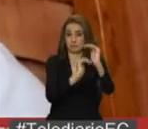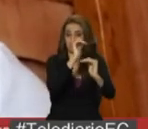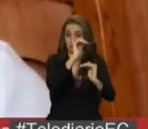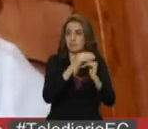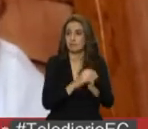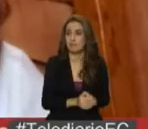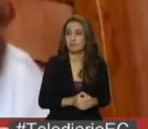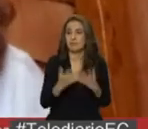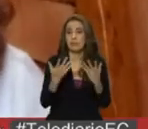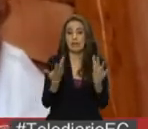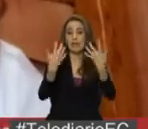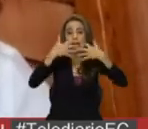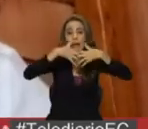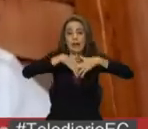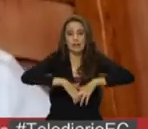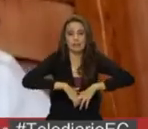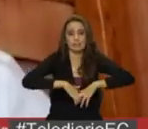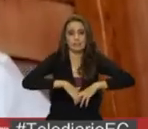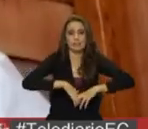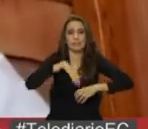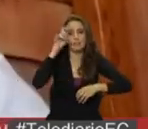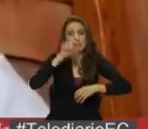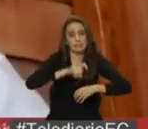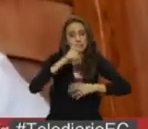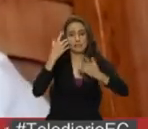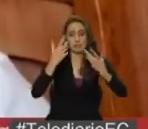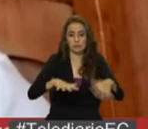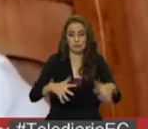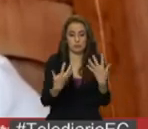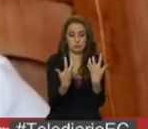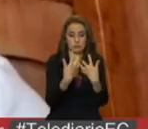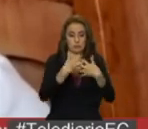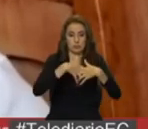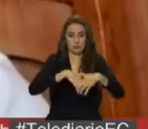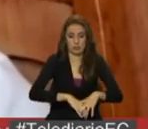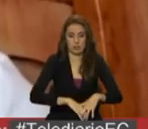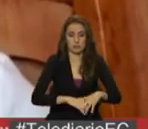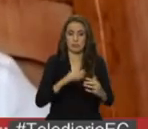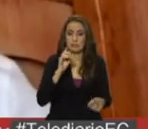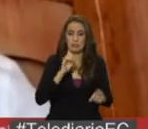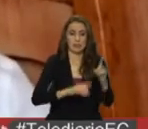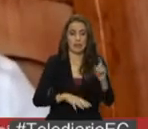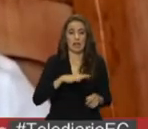estamos en una crisis moral, en una crisis de valores realmente, una crisis